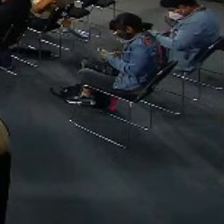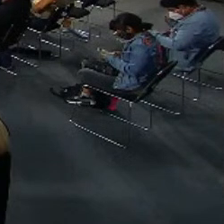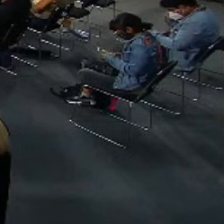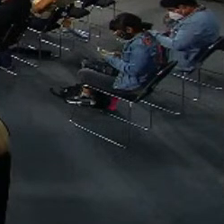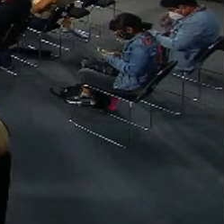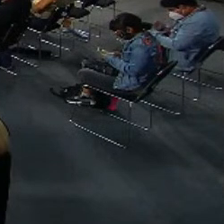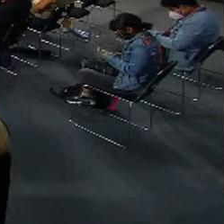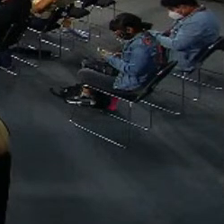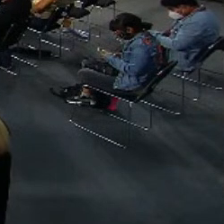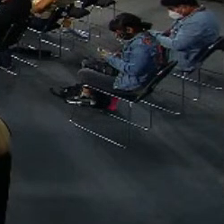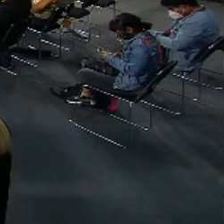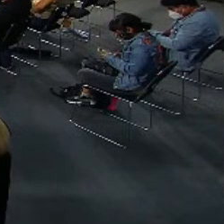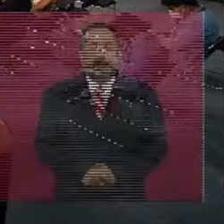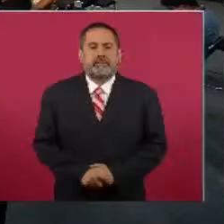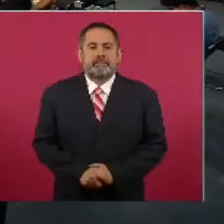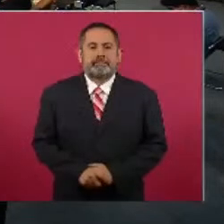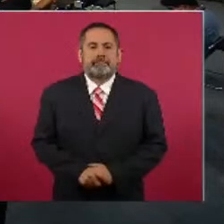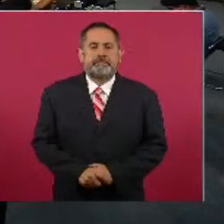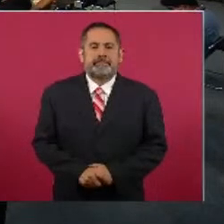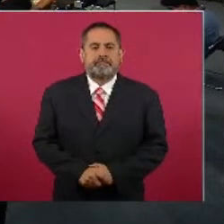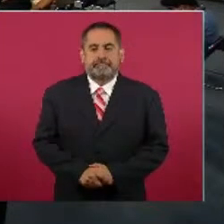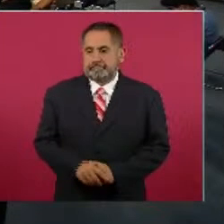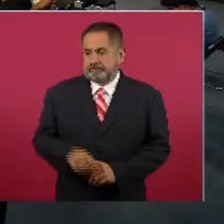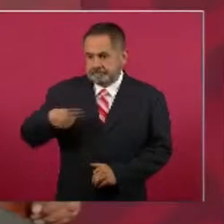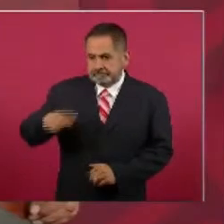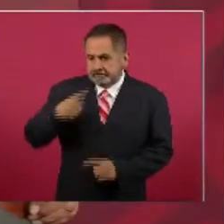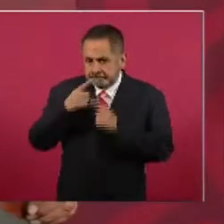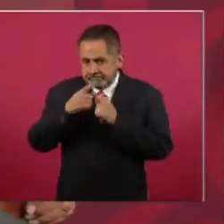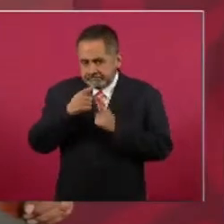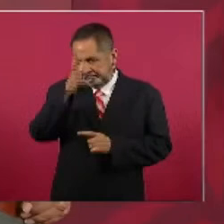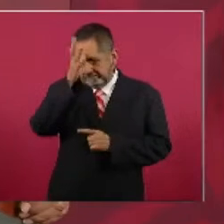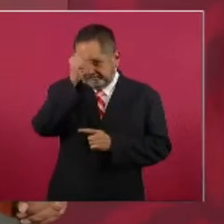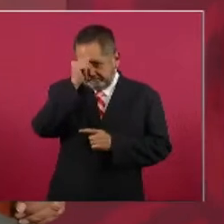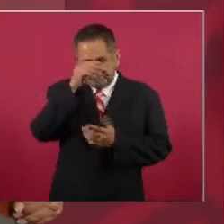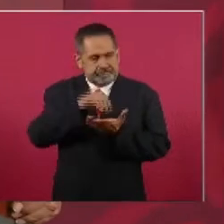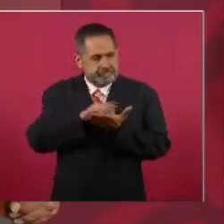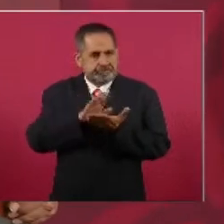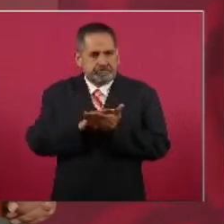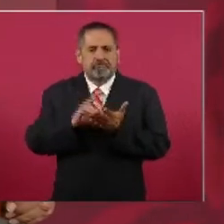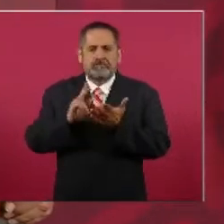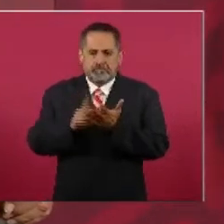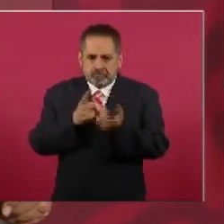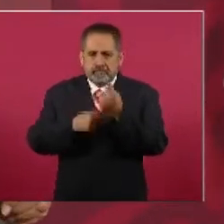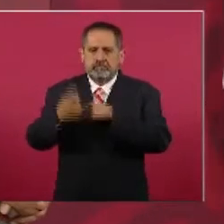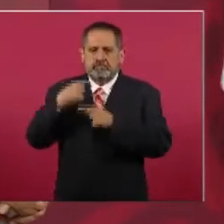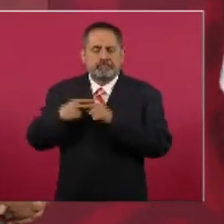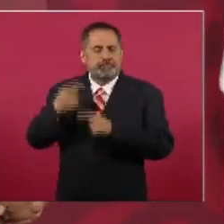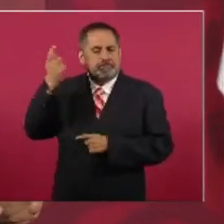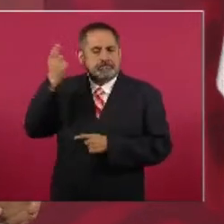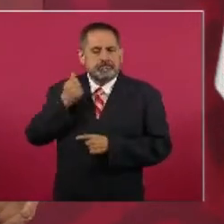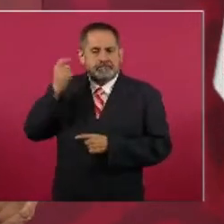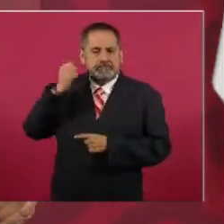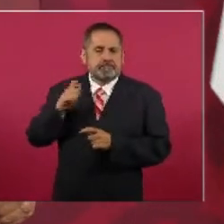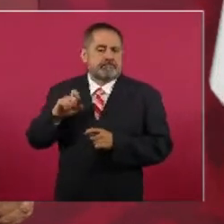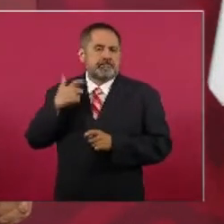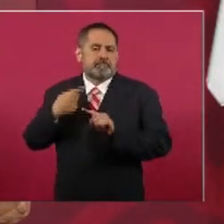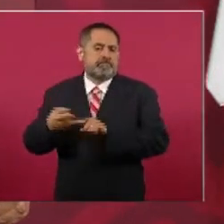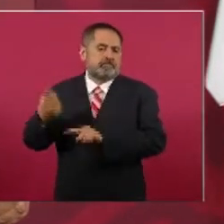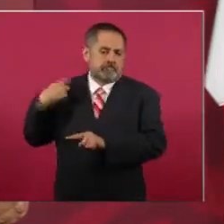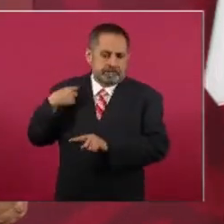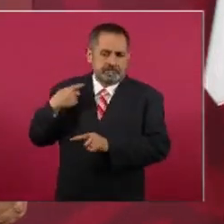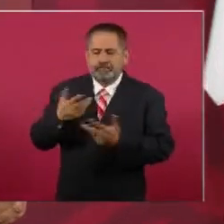llegamos al acuerdo y regreso el sistema de jubilación anterior